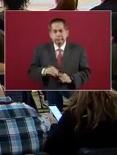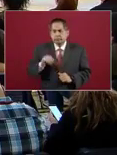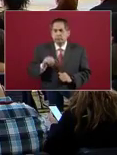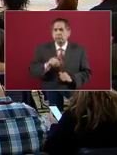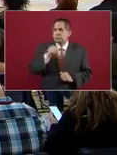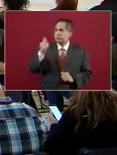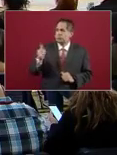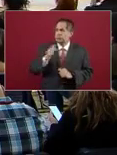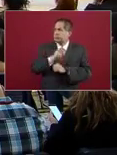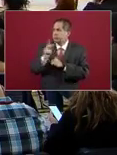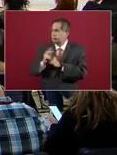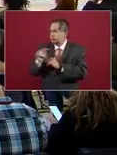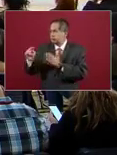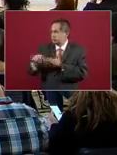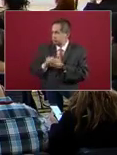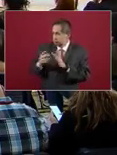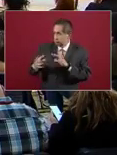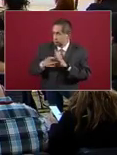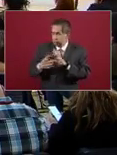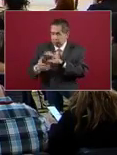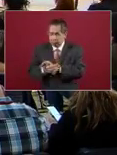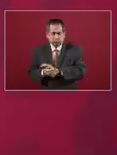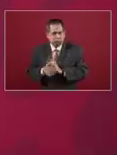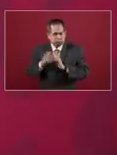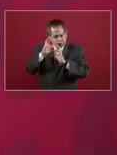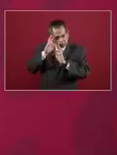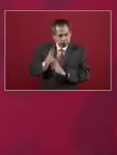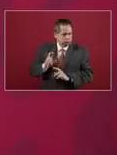otros países, y además